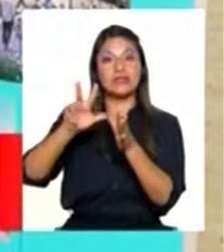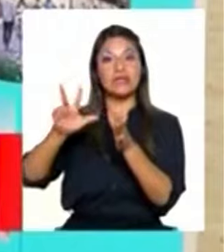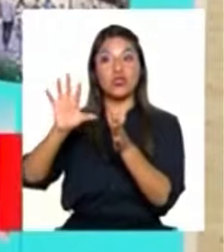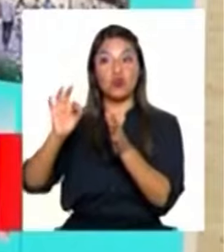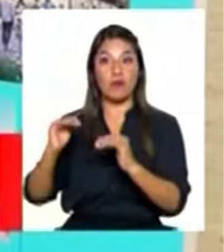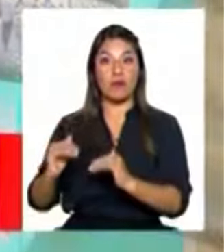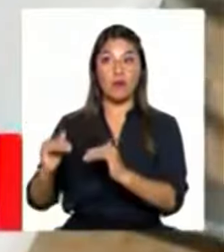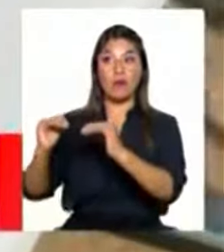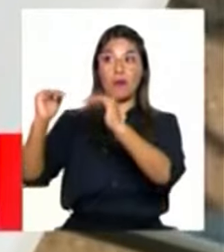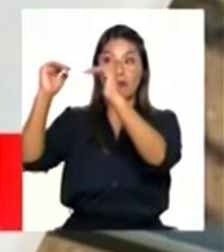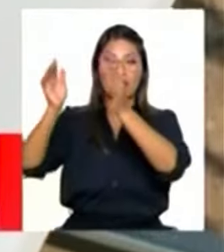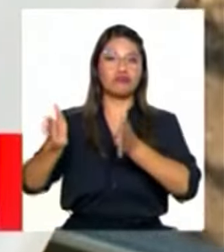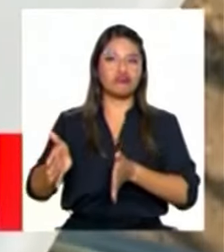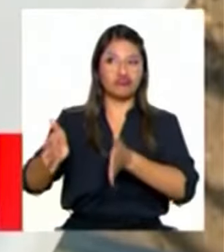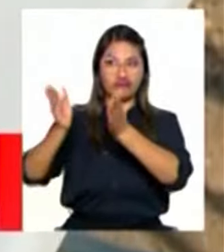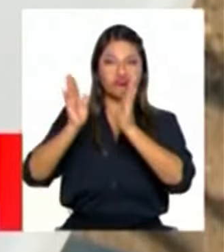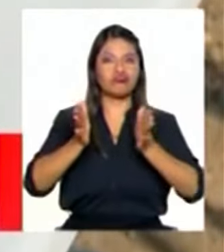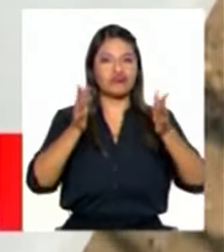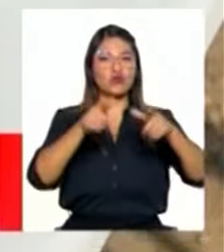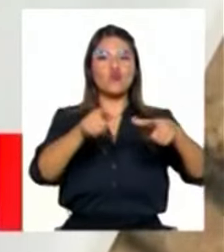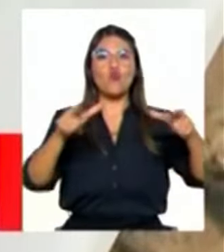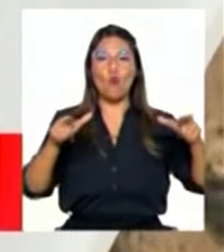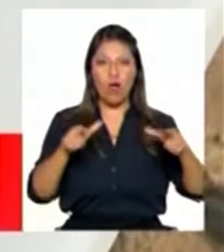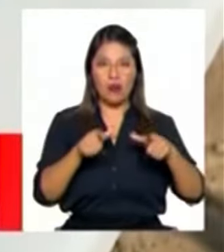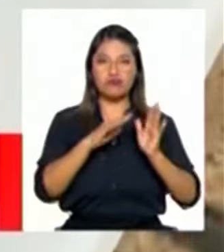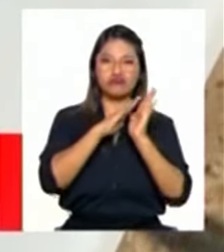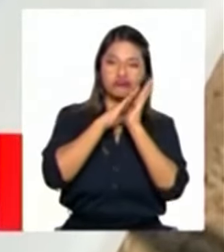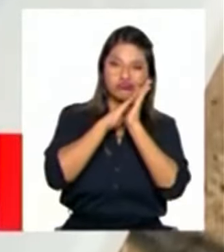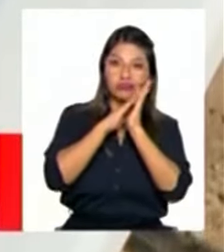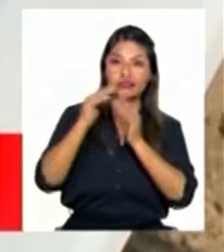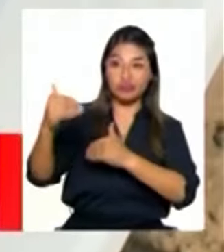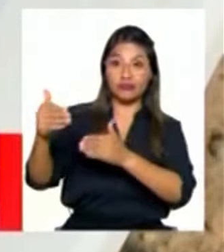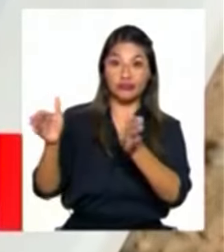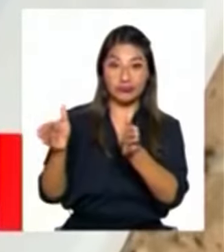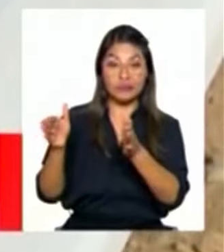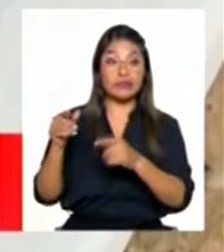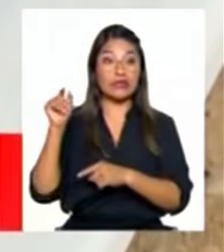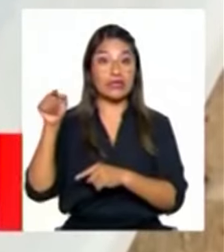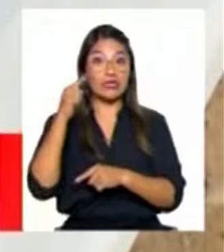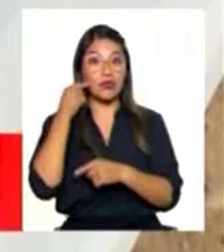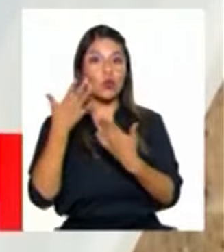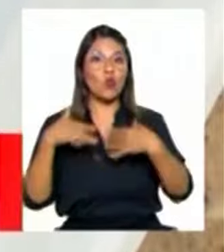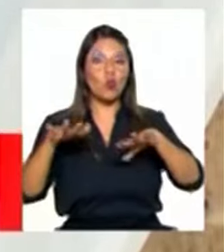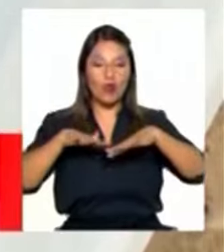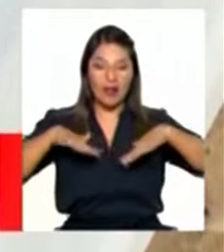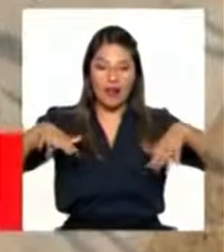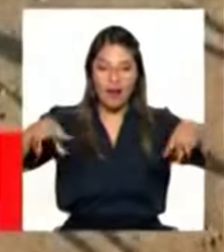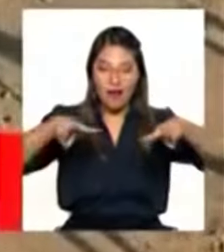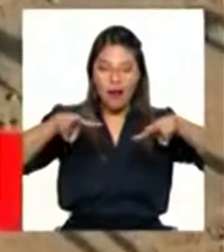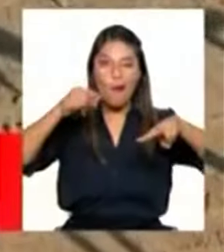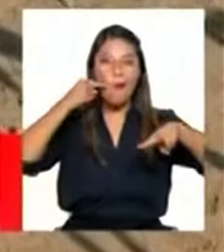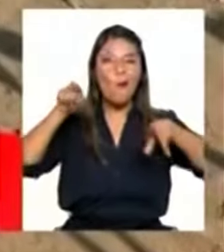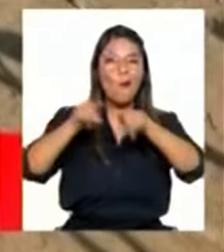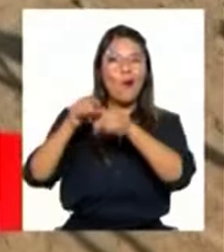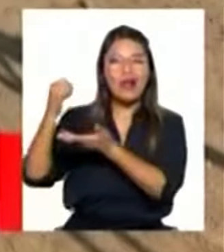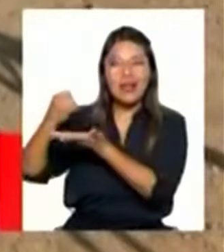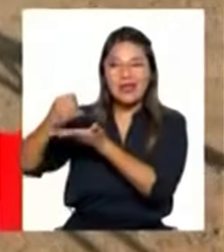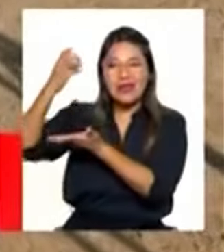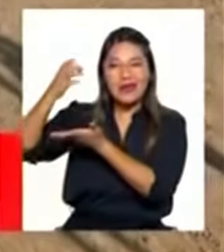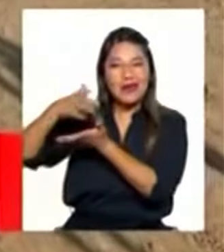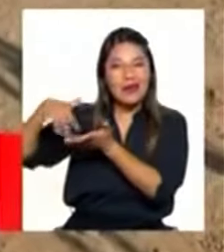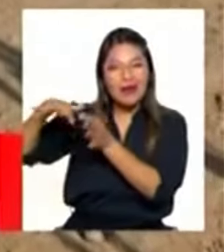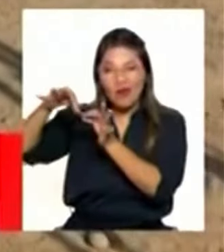habitaciones en el segundo hotel. Para el diseño del hotel se tomó como referencia la textilería de los mantos paracas. La